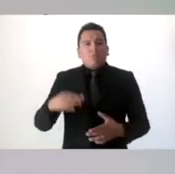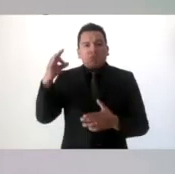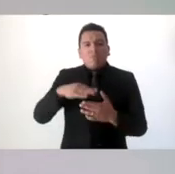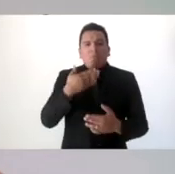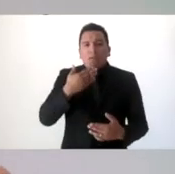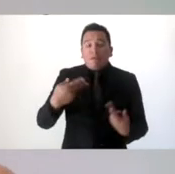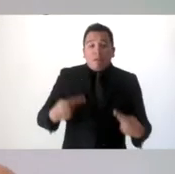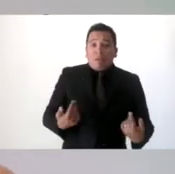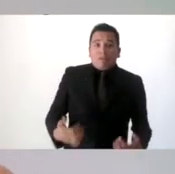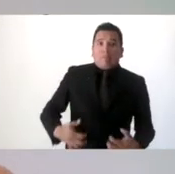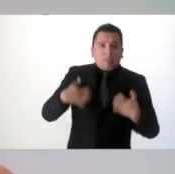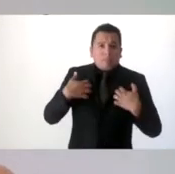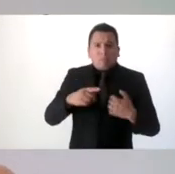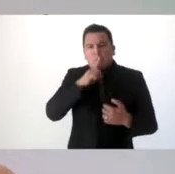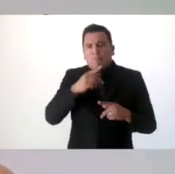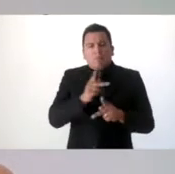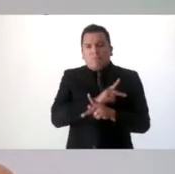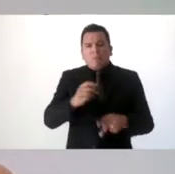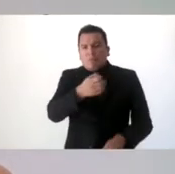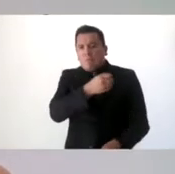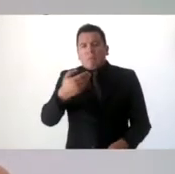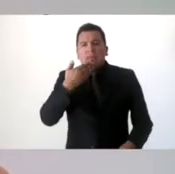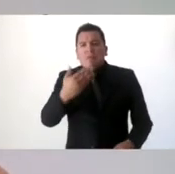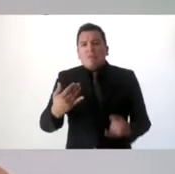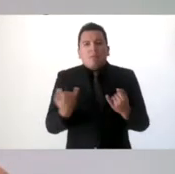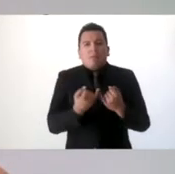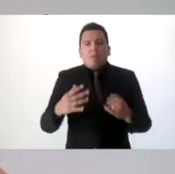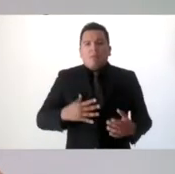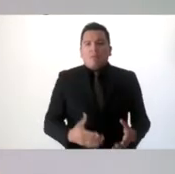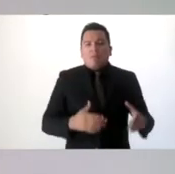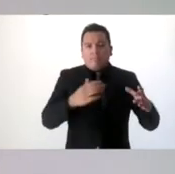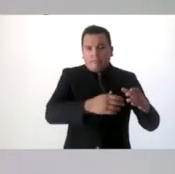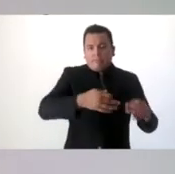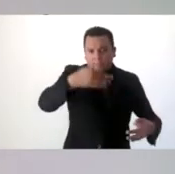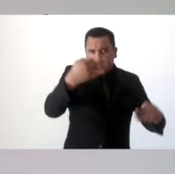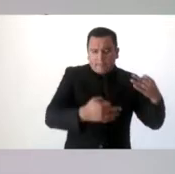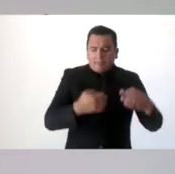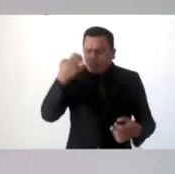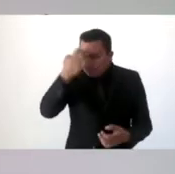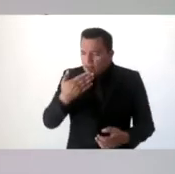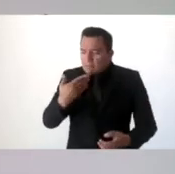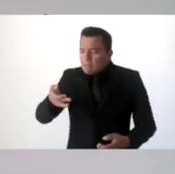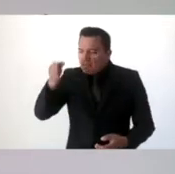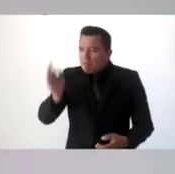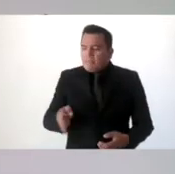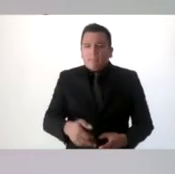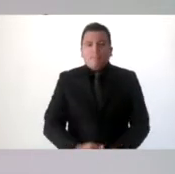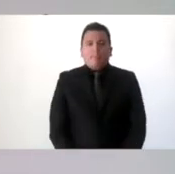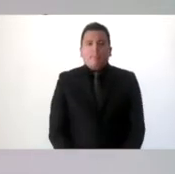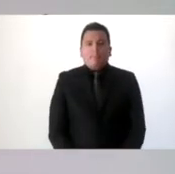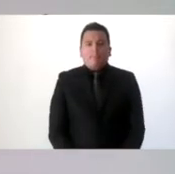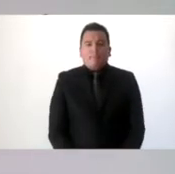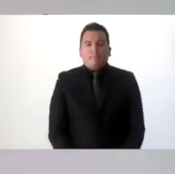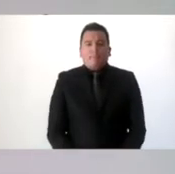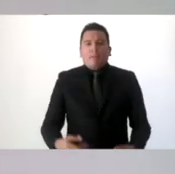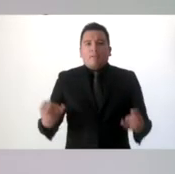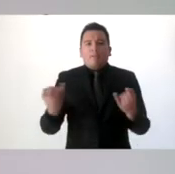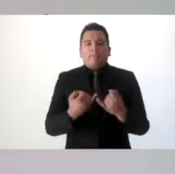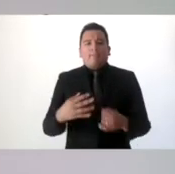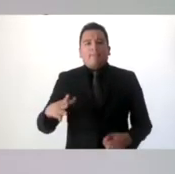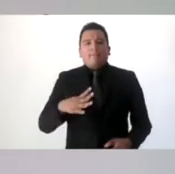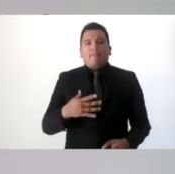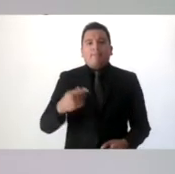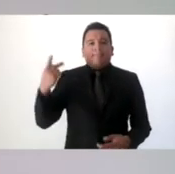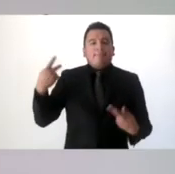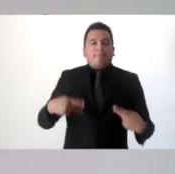salió bien, ¿no? Entonces eso ya incluso la Sala Superior del Tribunal lo convalidó, está convalidado el modelo de votación desde el extranjero también